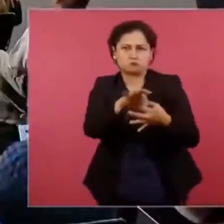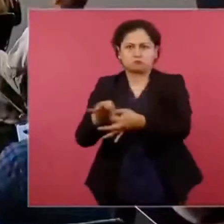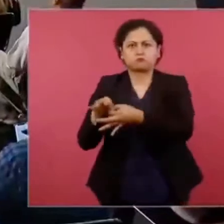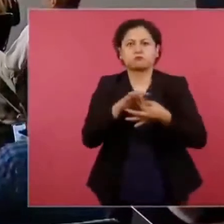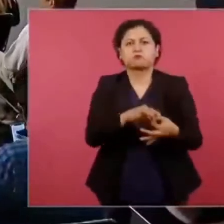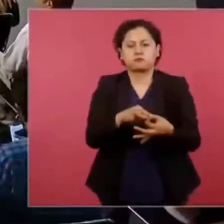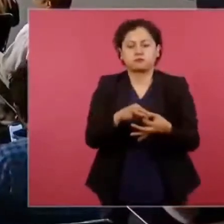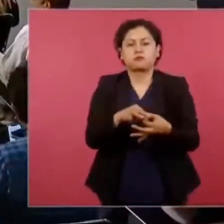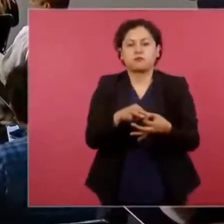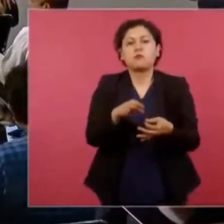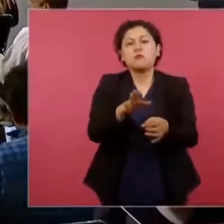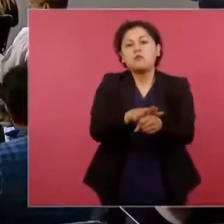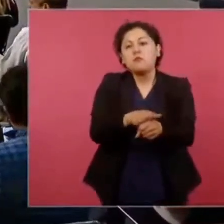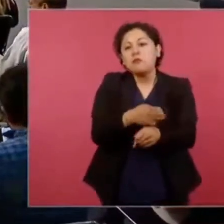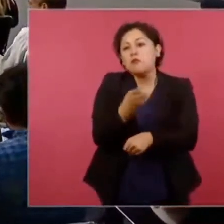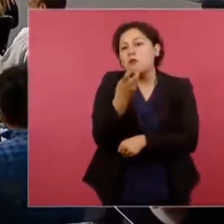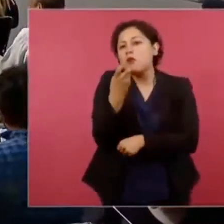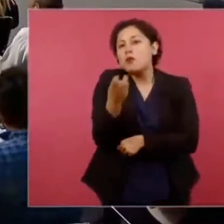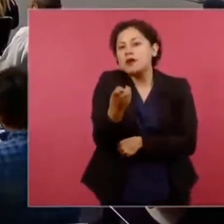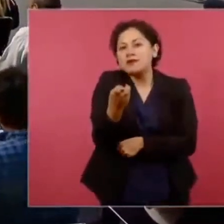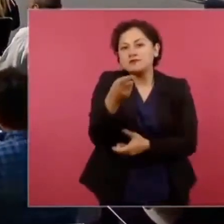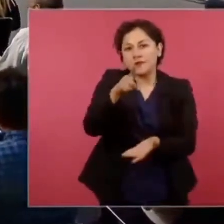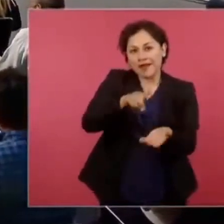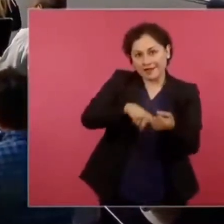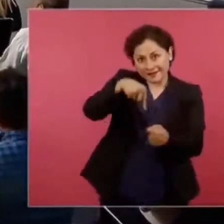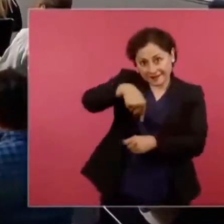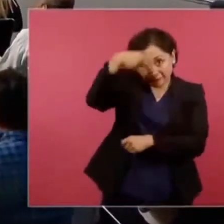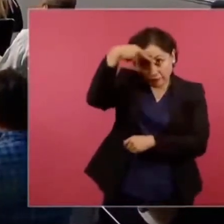no se desintegran tanto las familias,